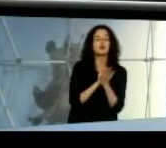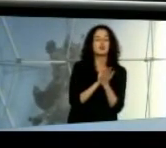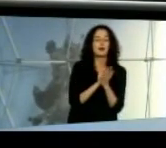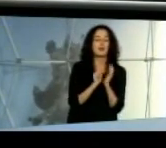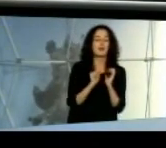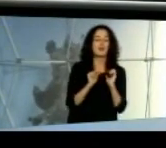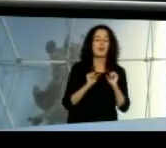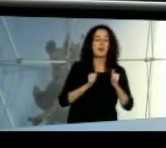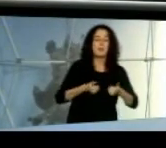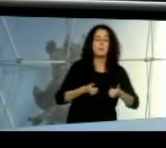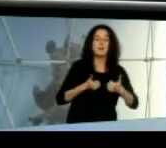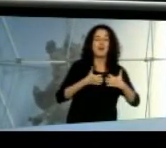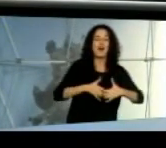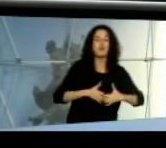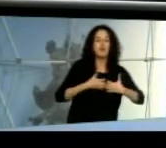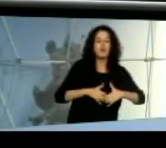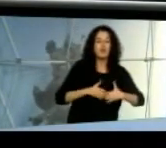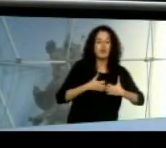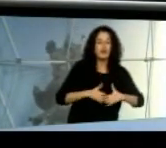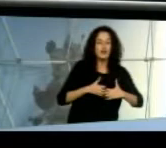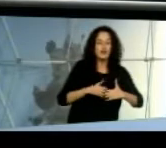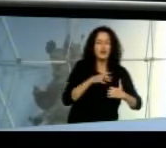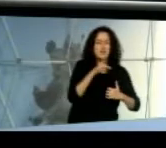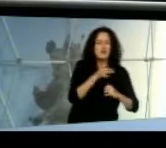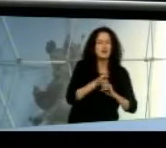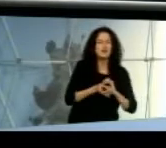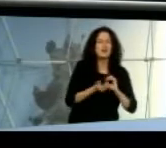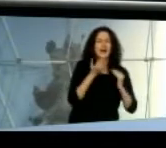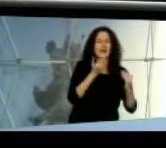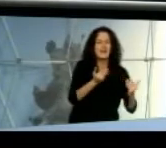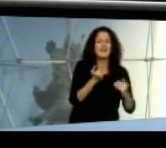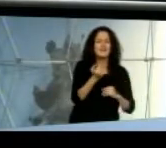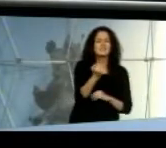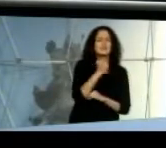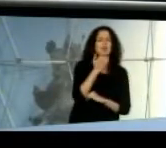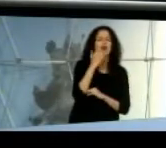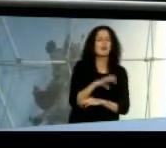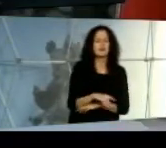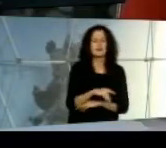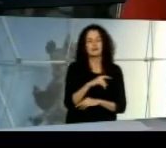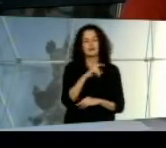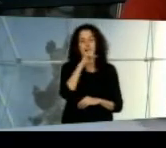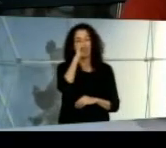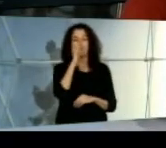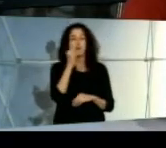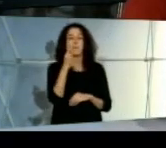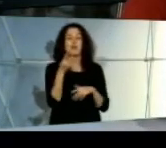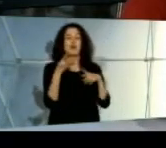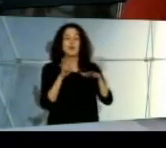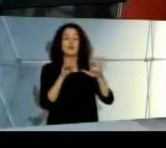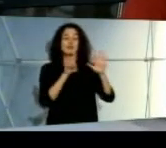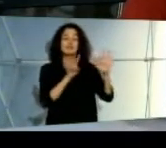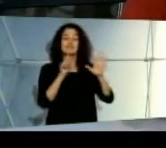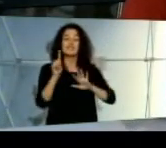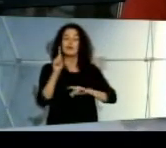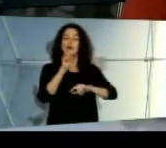pero por iniciativa de... En 1961 la Asociación de